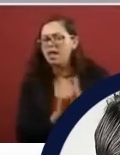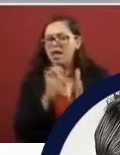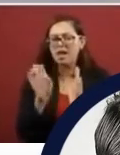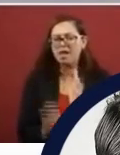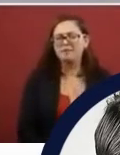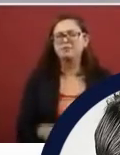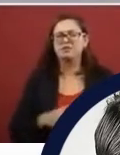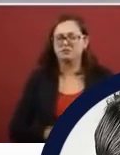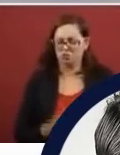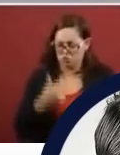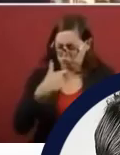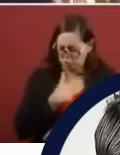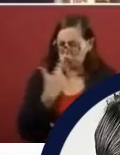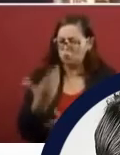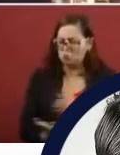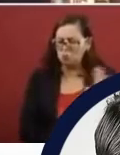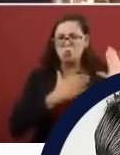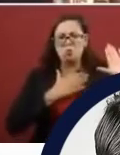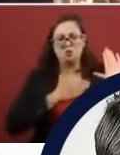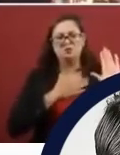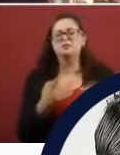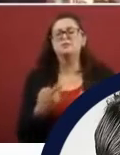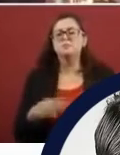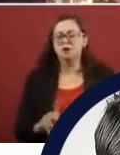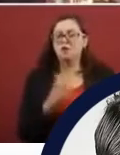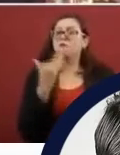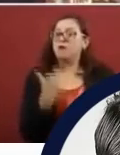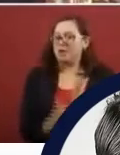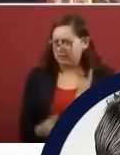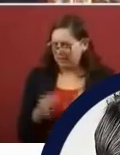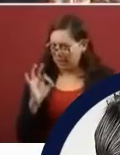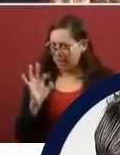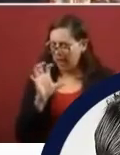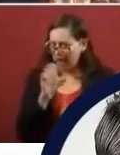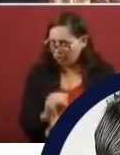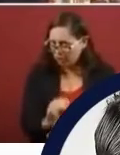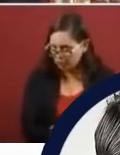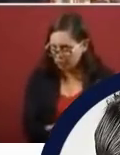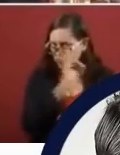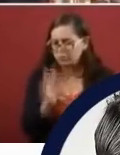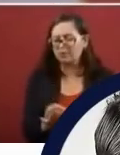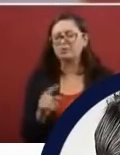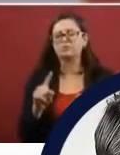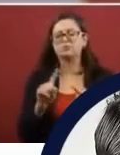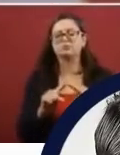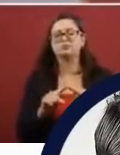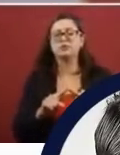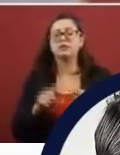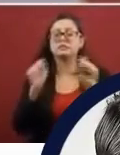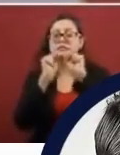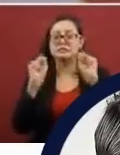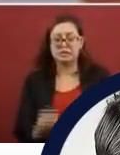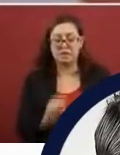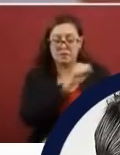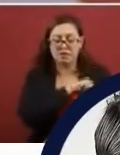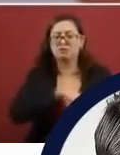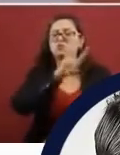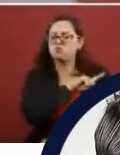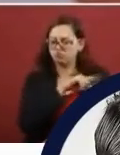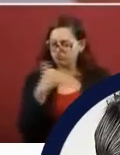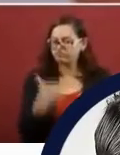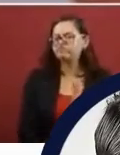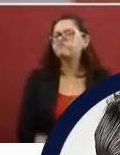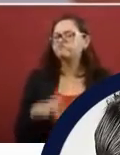a cambiar de fondo, de base, de sustancia, la relación de poder que hay entre el Estado, la sociedad y las instituciones.